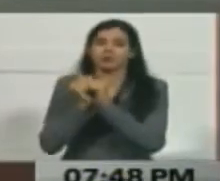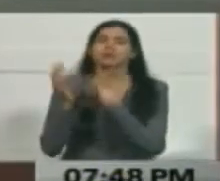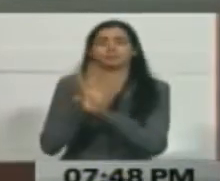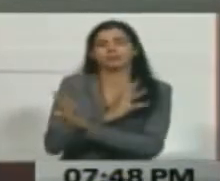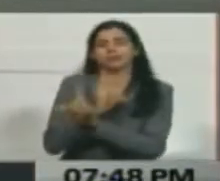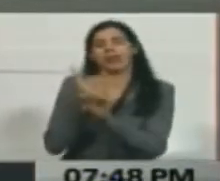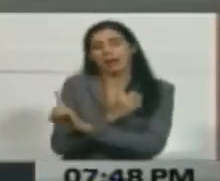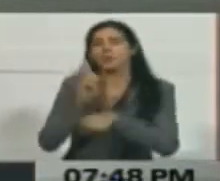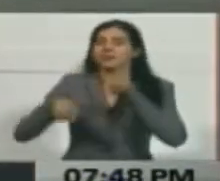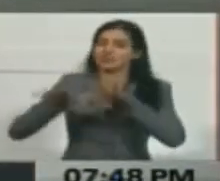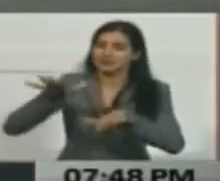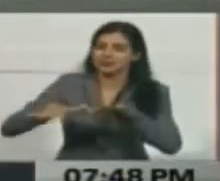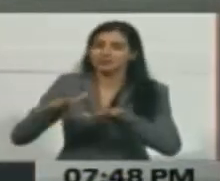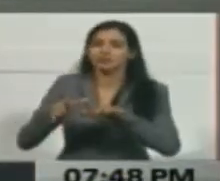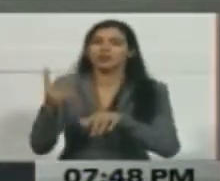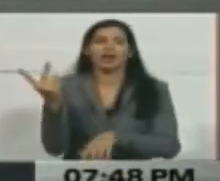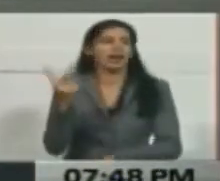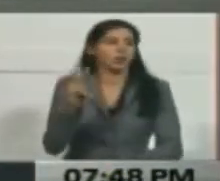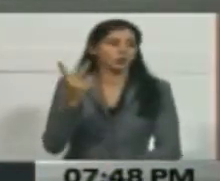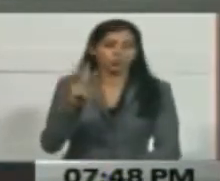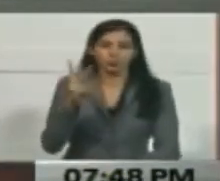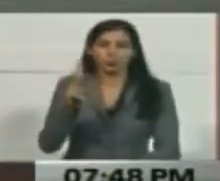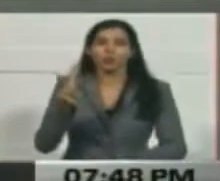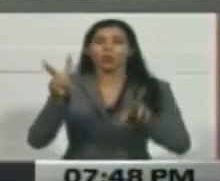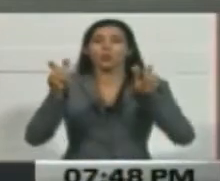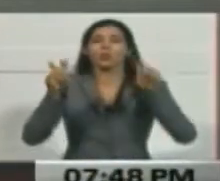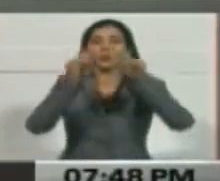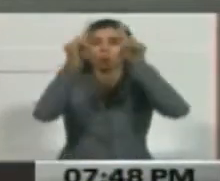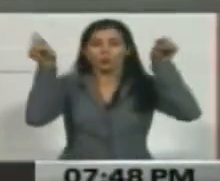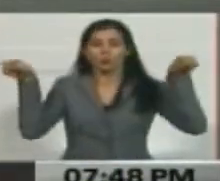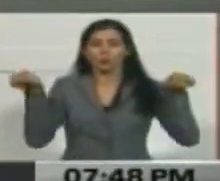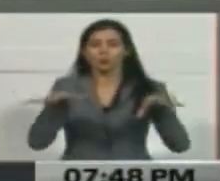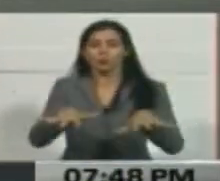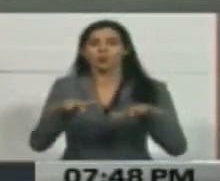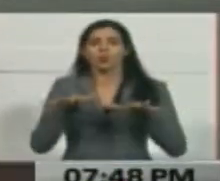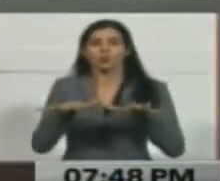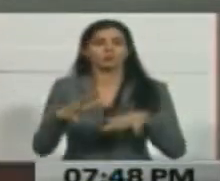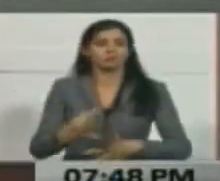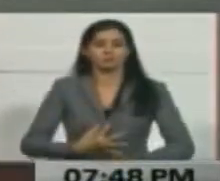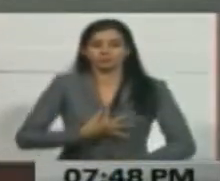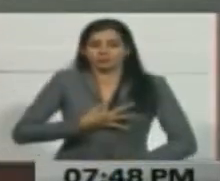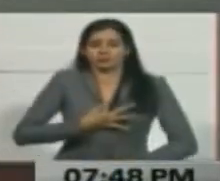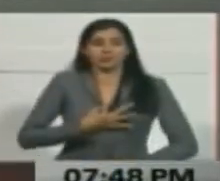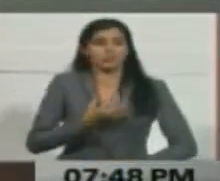pero hoy tenemos a ambos dos con el nuevo decorado. Está bien.